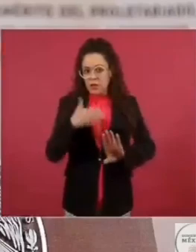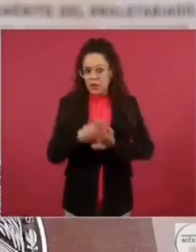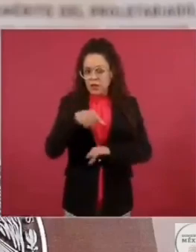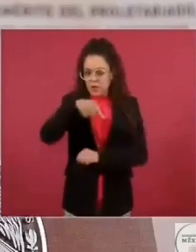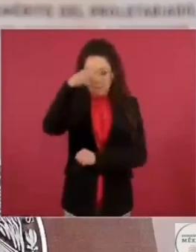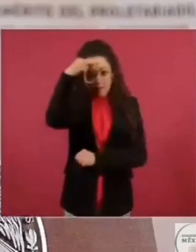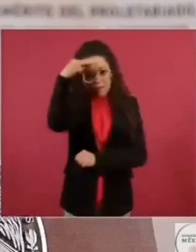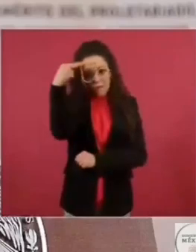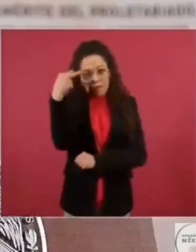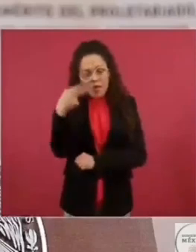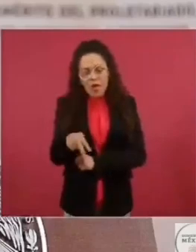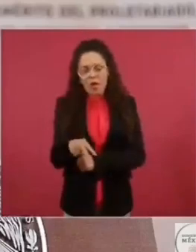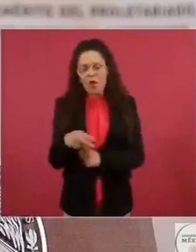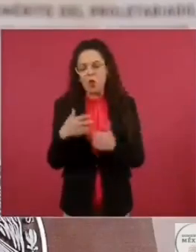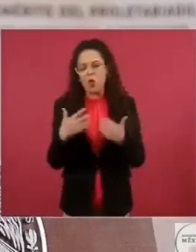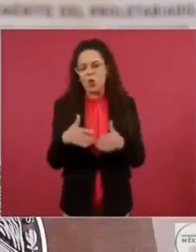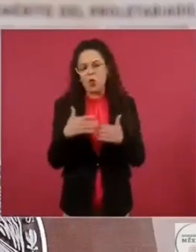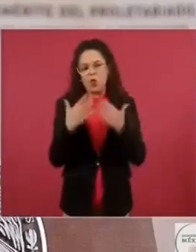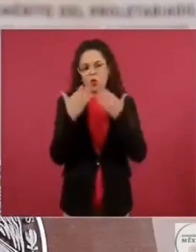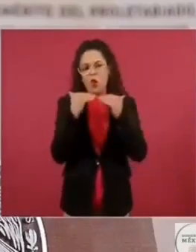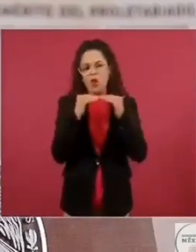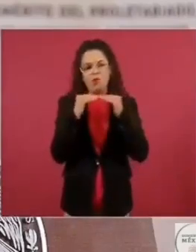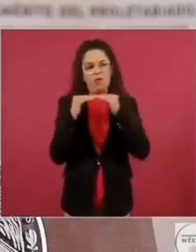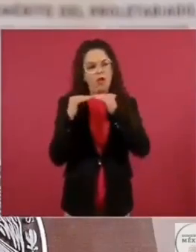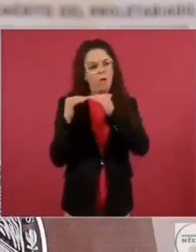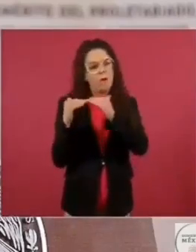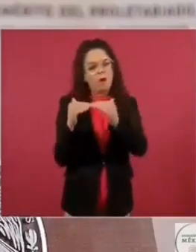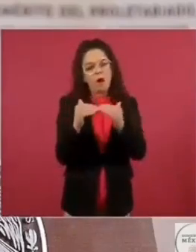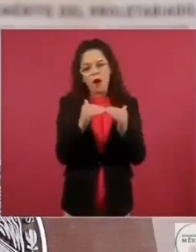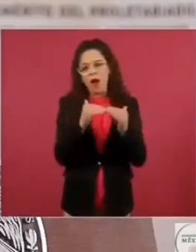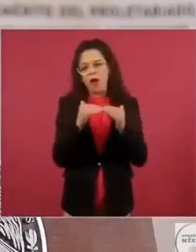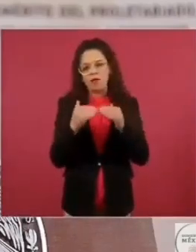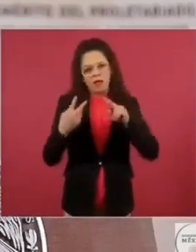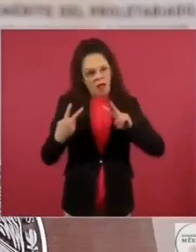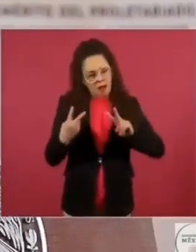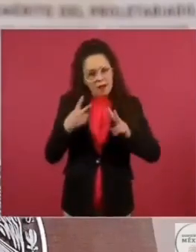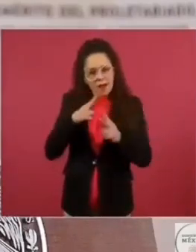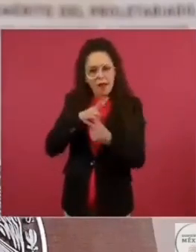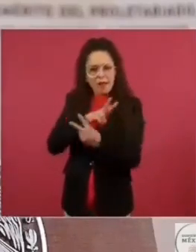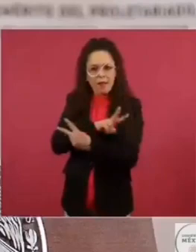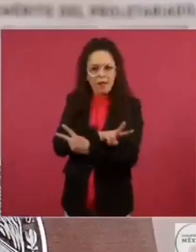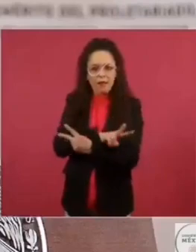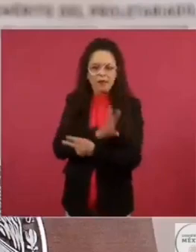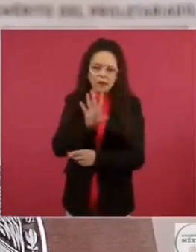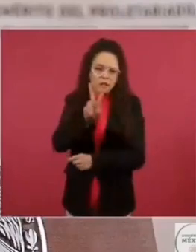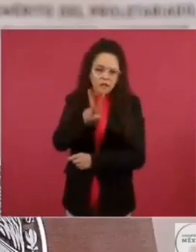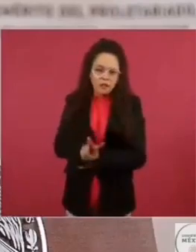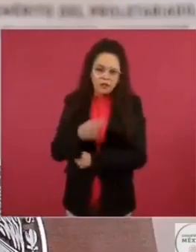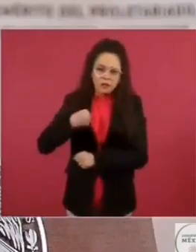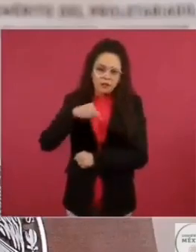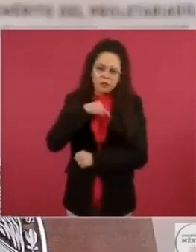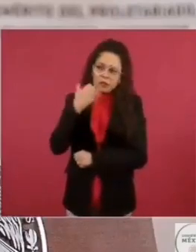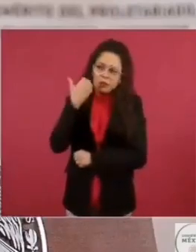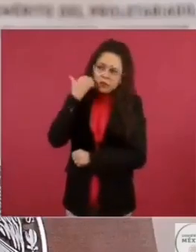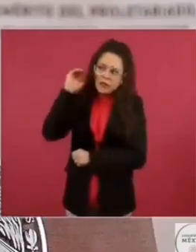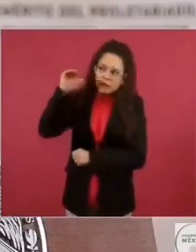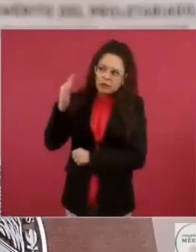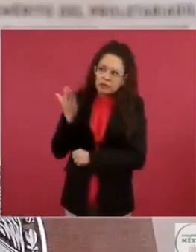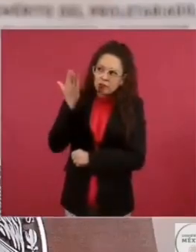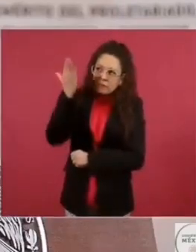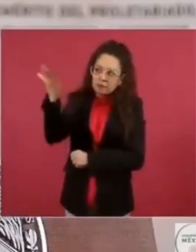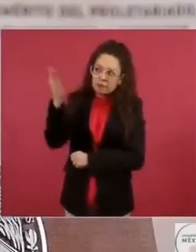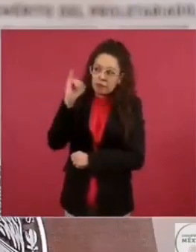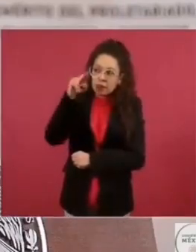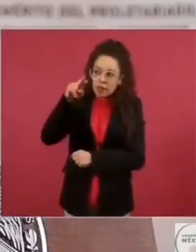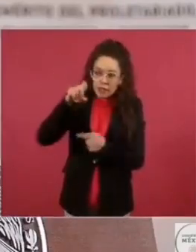actos tan antidemocráticos. Nosotros queremos pedirle a Televisa y también al Instituto